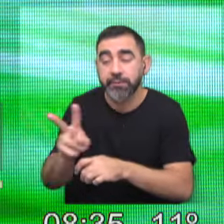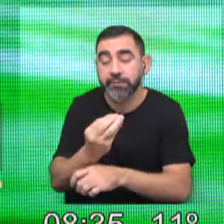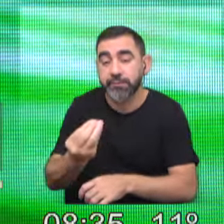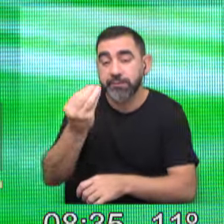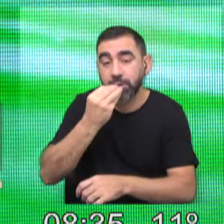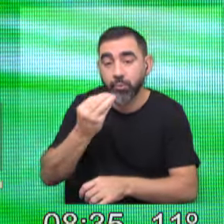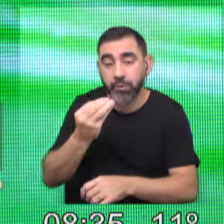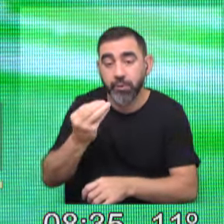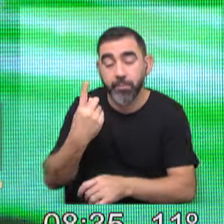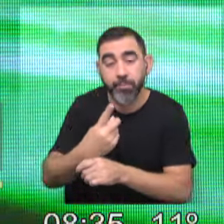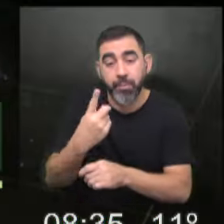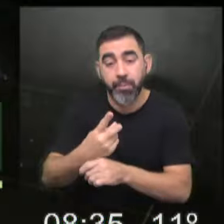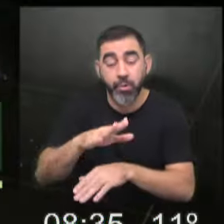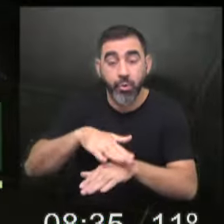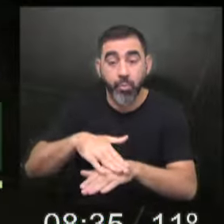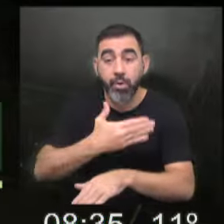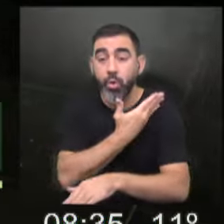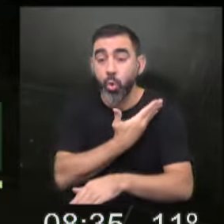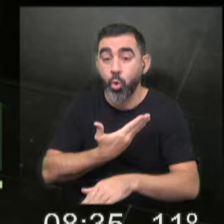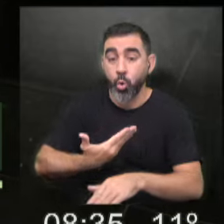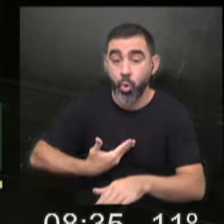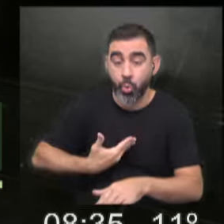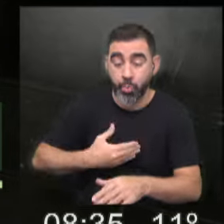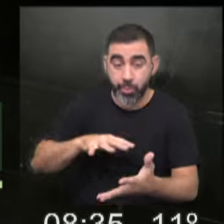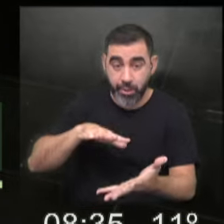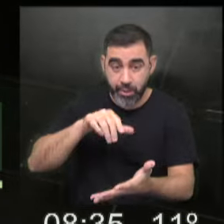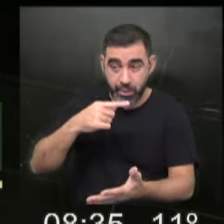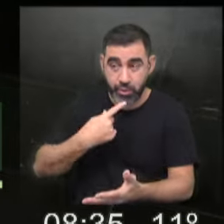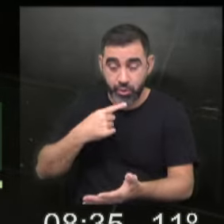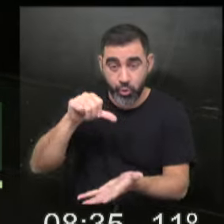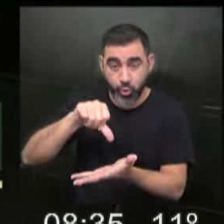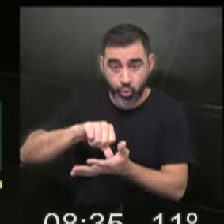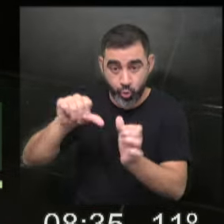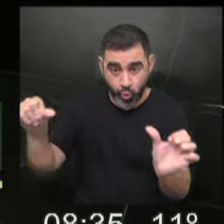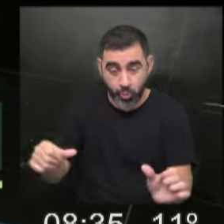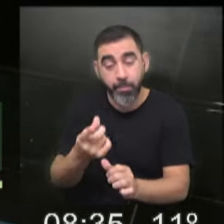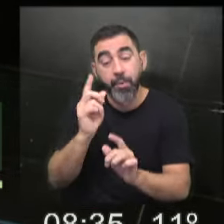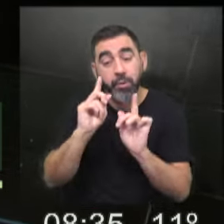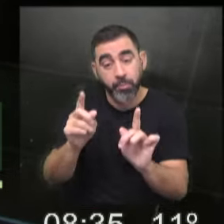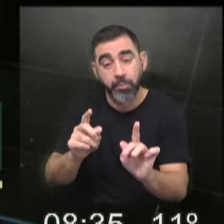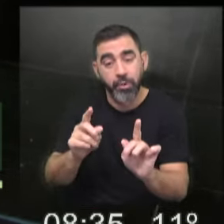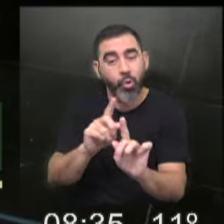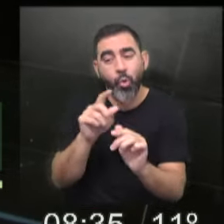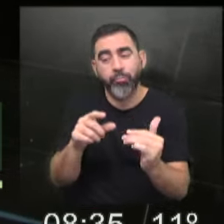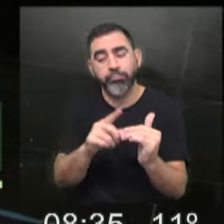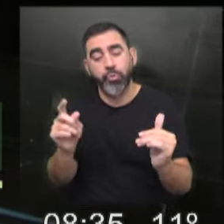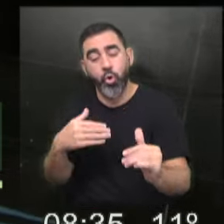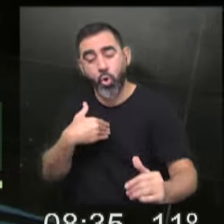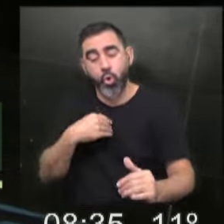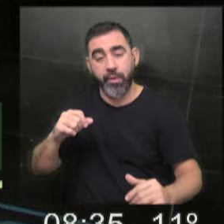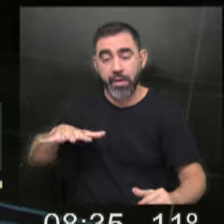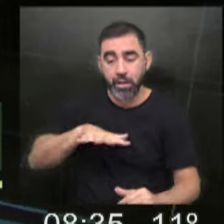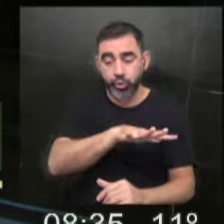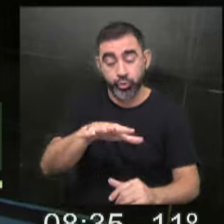alimentaria está en primer lugar en manos de los gobiernos, que son los que hacen las políticas. Pero tampoco nosotros podemos excluir el rol de la sociedad